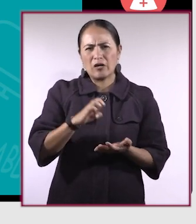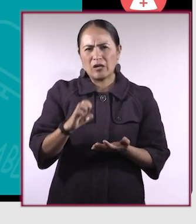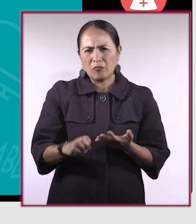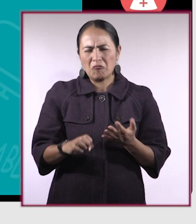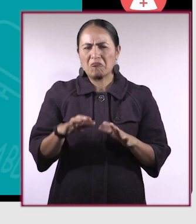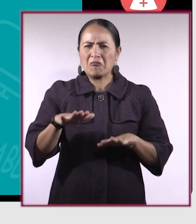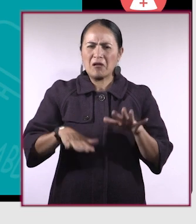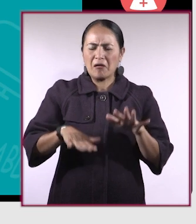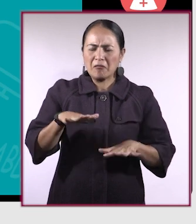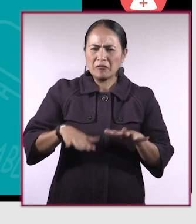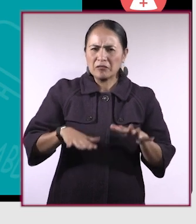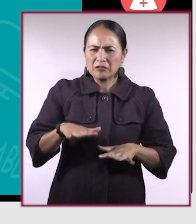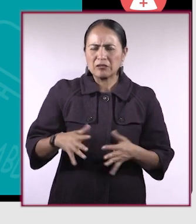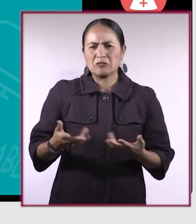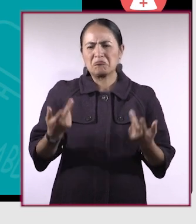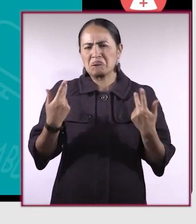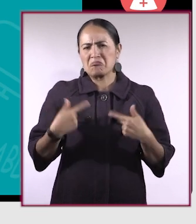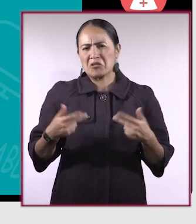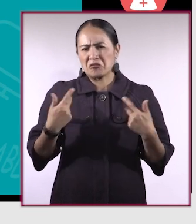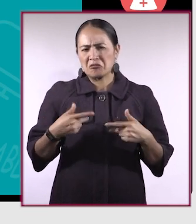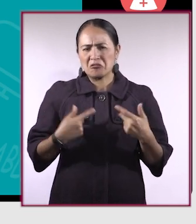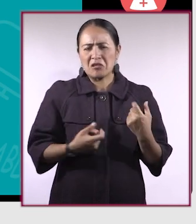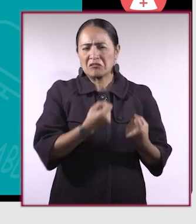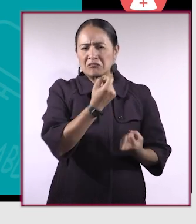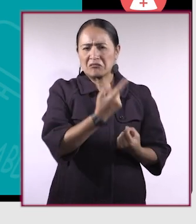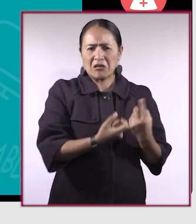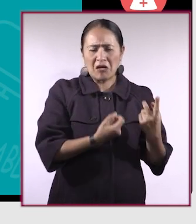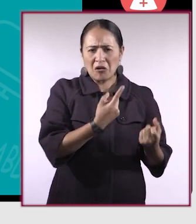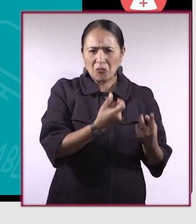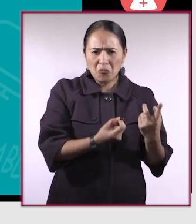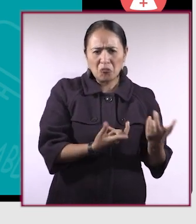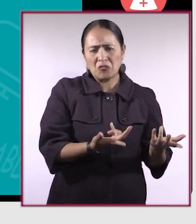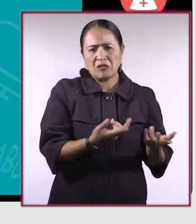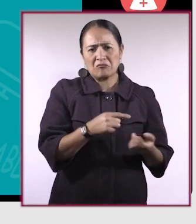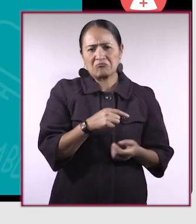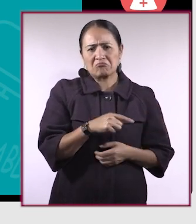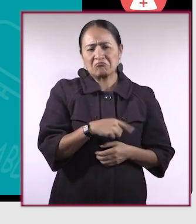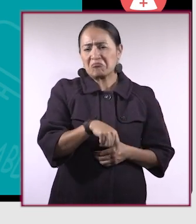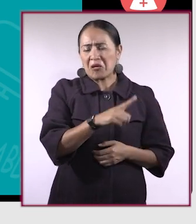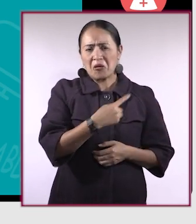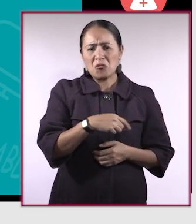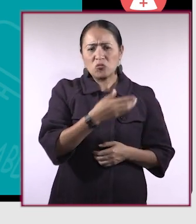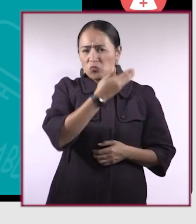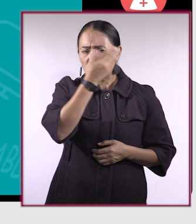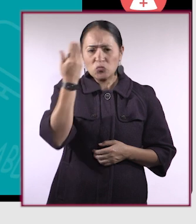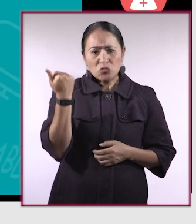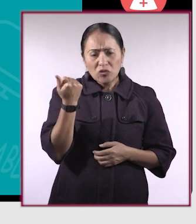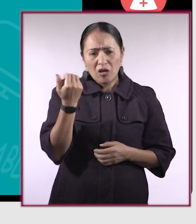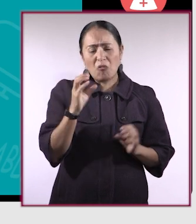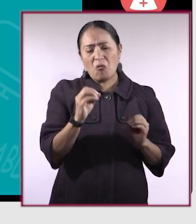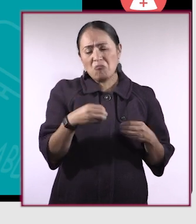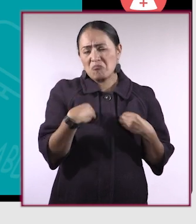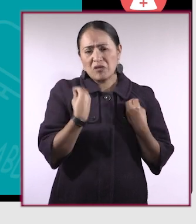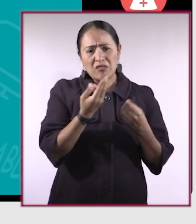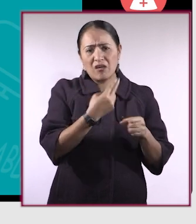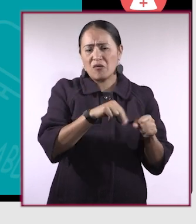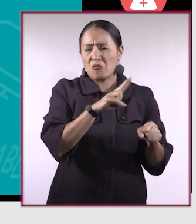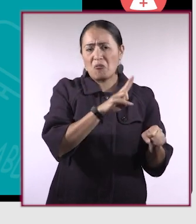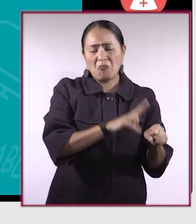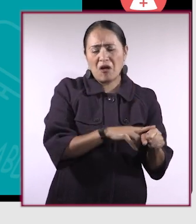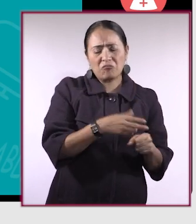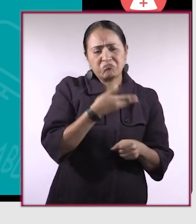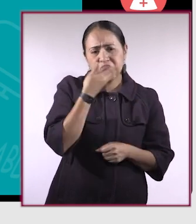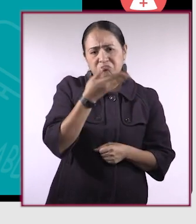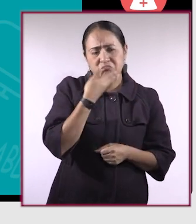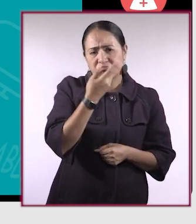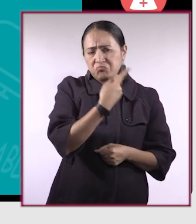están escondidos algunas cuestiones que a lo mejor para algunos nahuablantes son totalmente naturales y